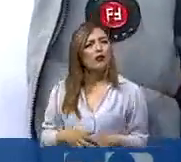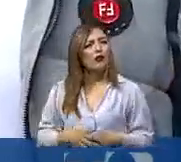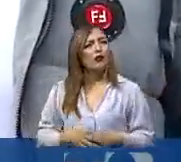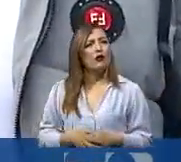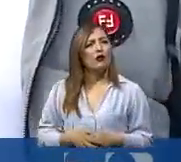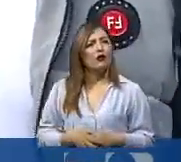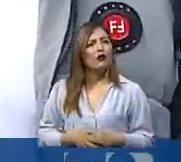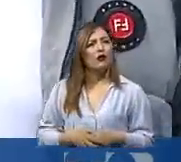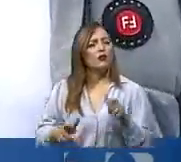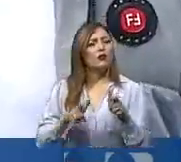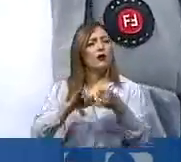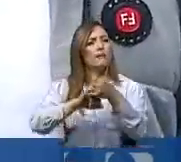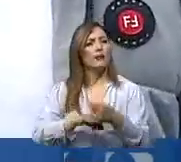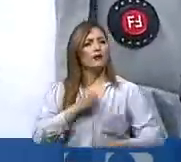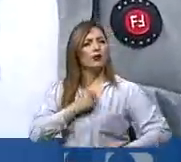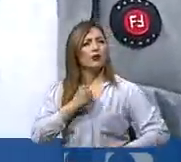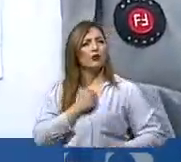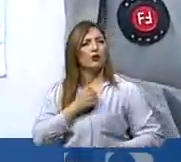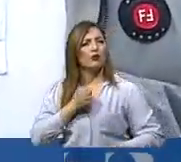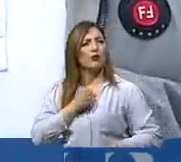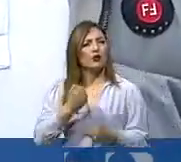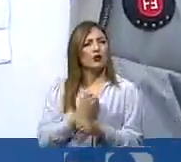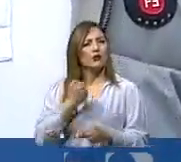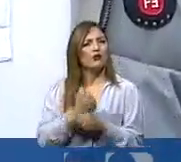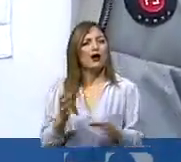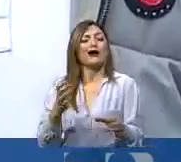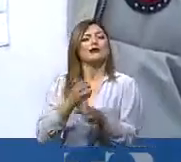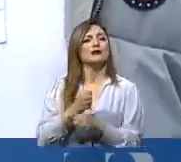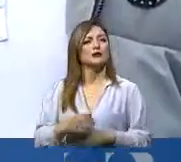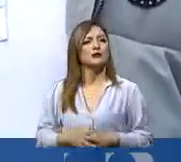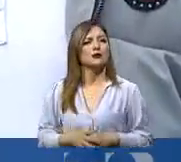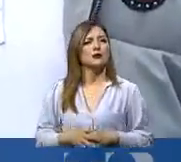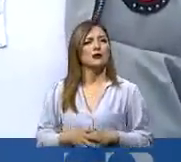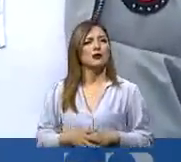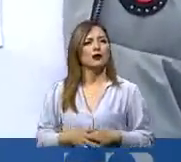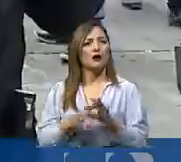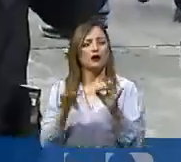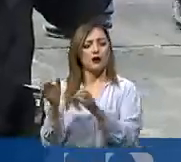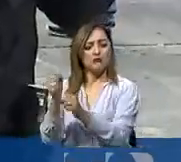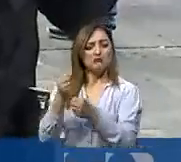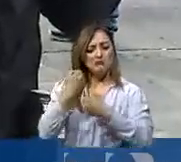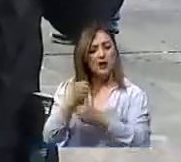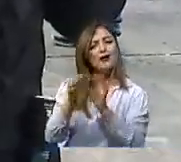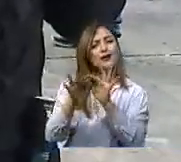Las ciudades dependen de nosotros porque nosotros hacemos el trabajo. Nosotros le tenemos limpio a la ciudad.